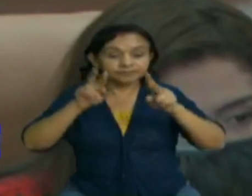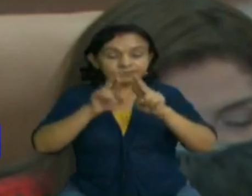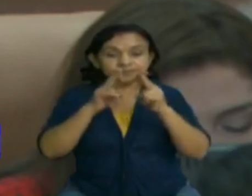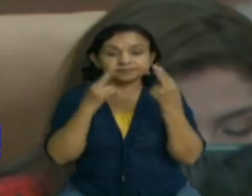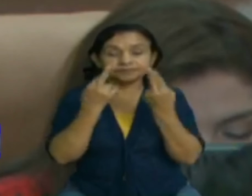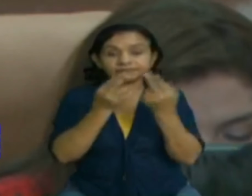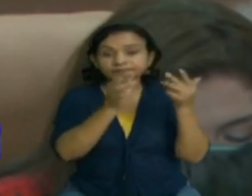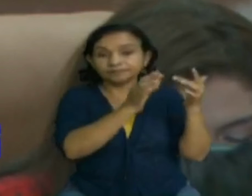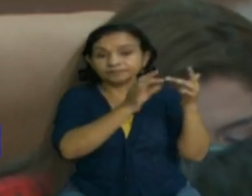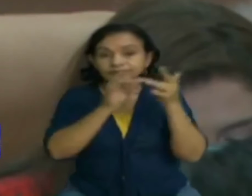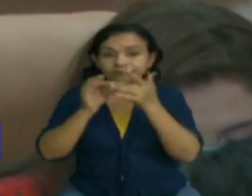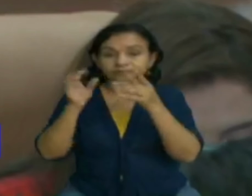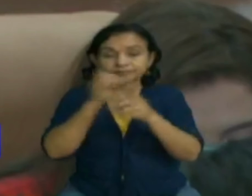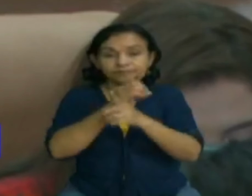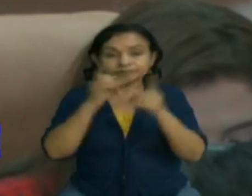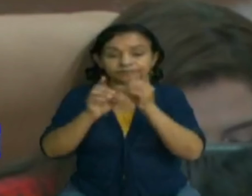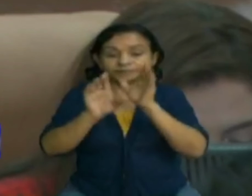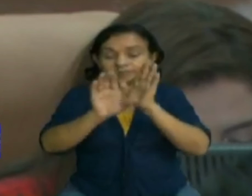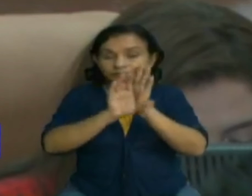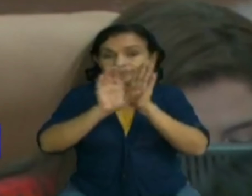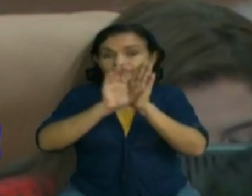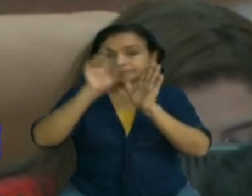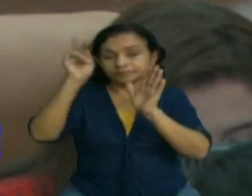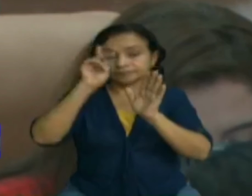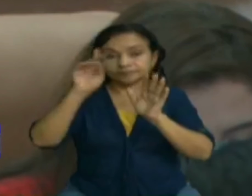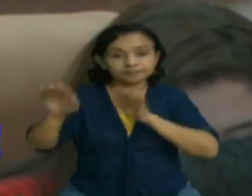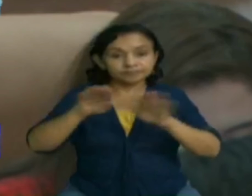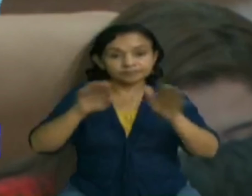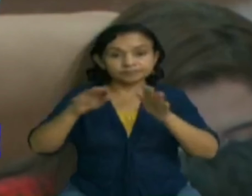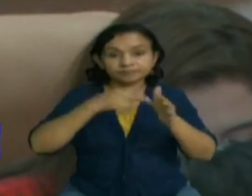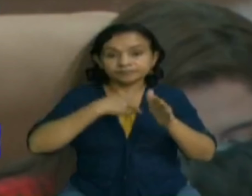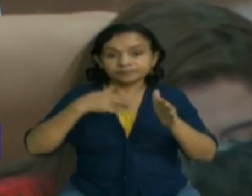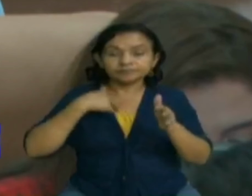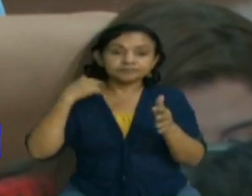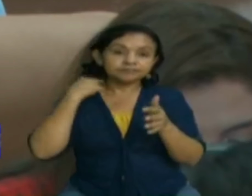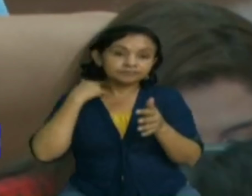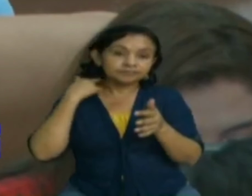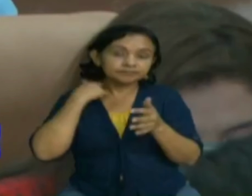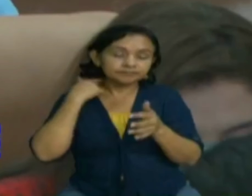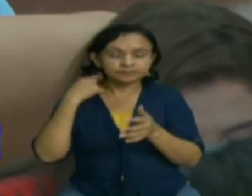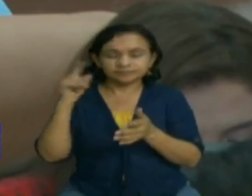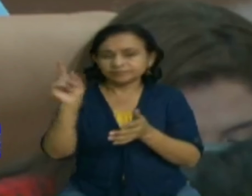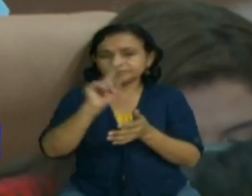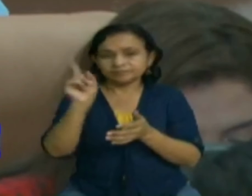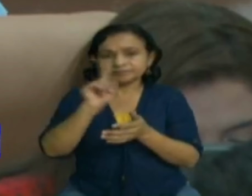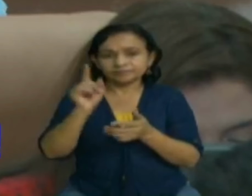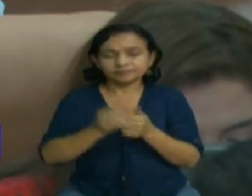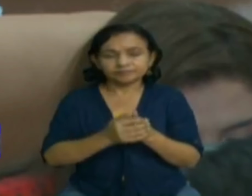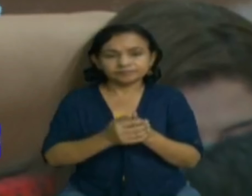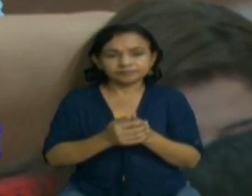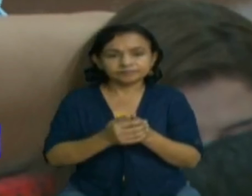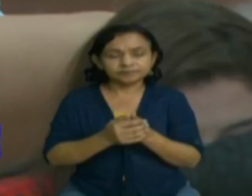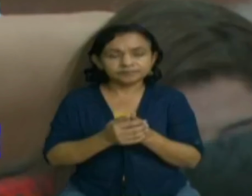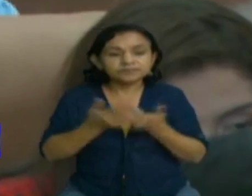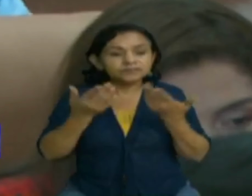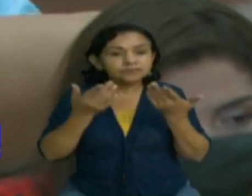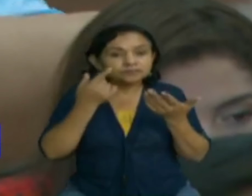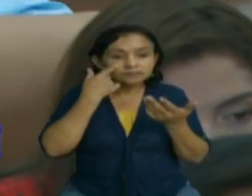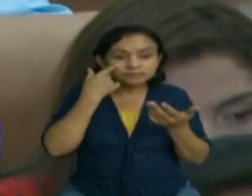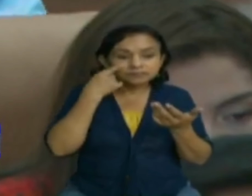especial de tutela de garantías constitucionales no se va a realizar siempre. Se realizará únicamente cuando